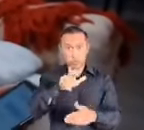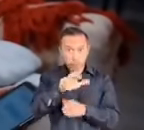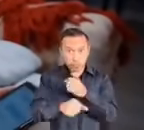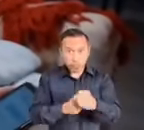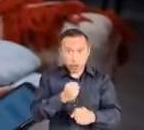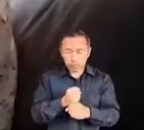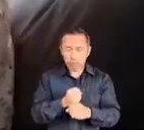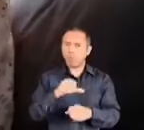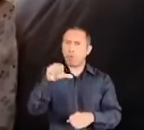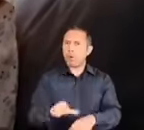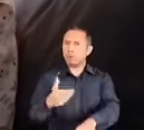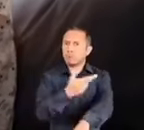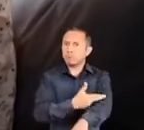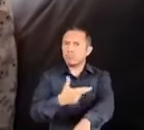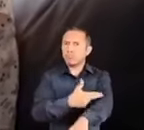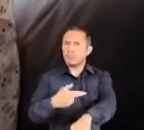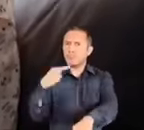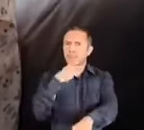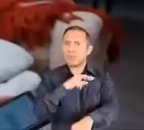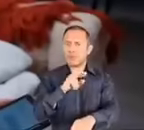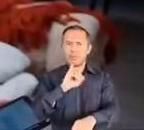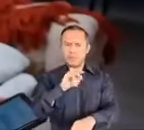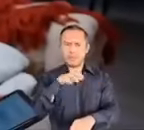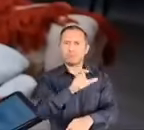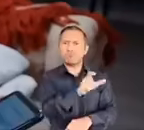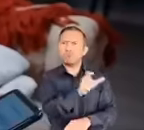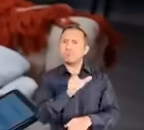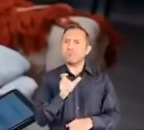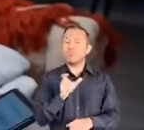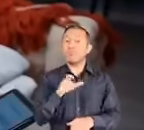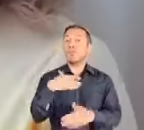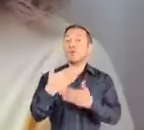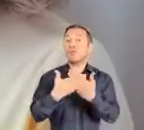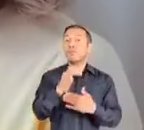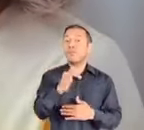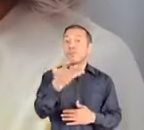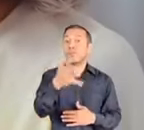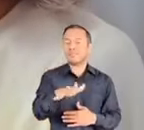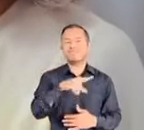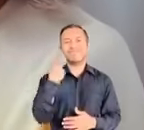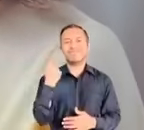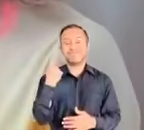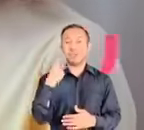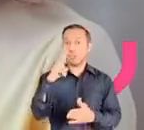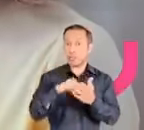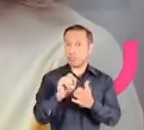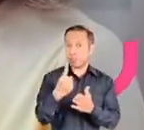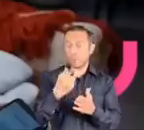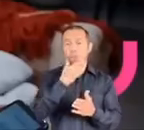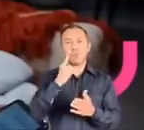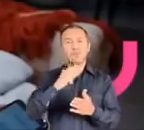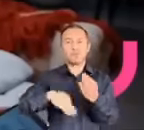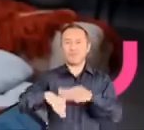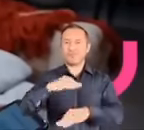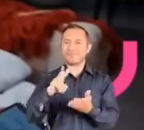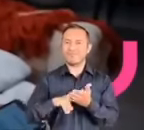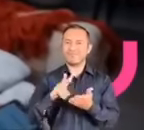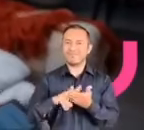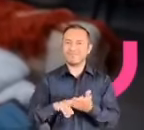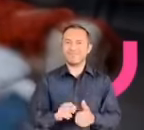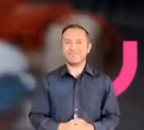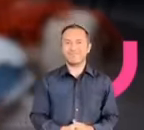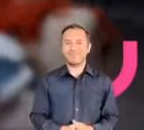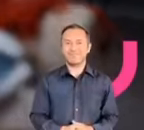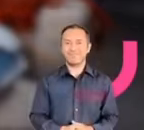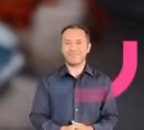de 2021, tramita tu INE desde ya. Tienes hasta el 10 de febrero. Este 2021, ¿contamos todas? Contamos todos.